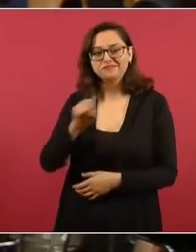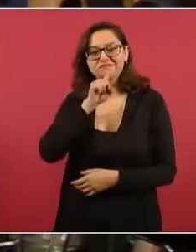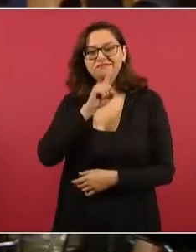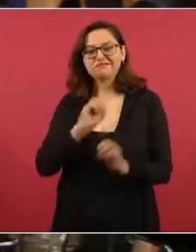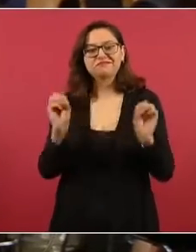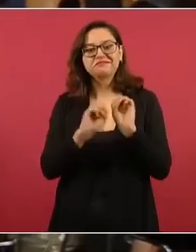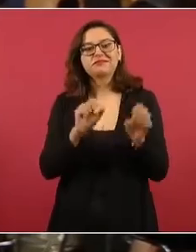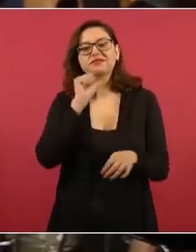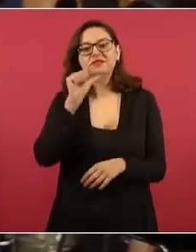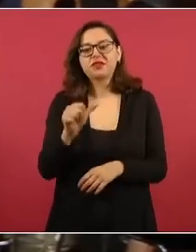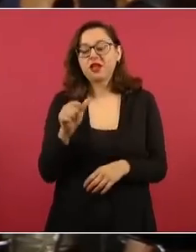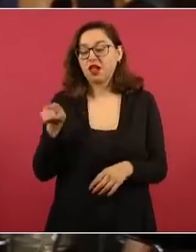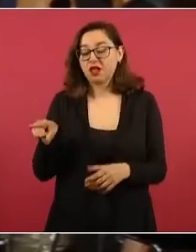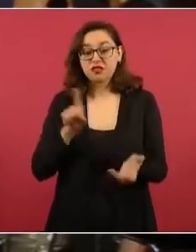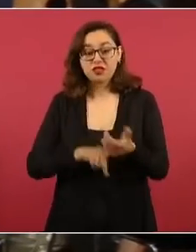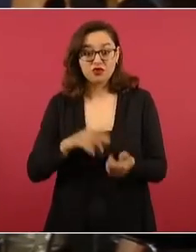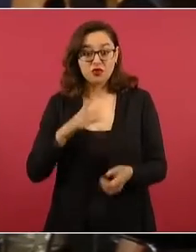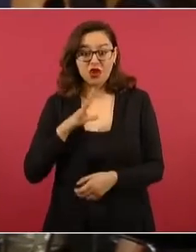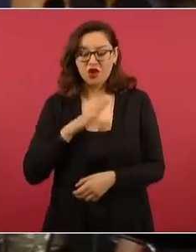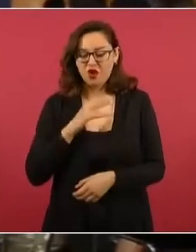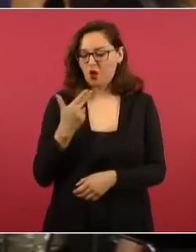¿Ellos podrían acceder a este plan?